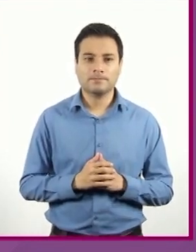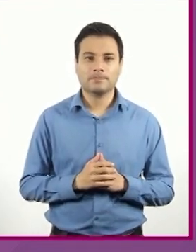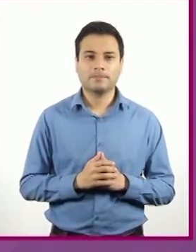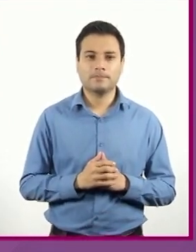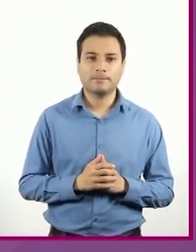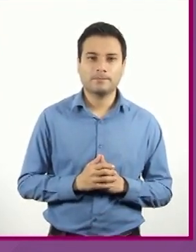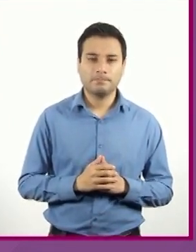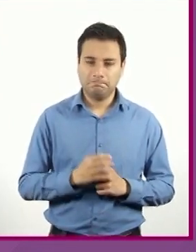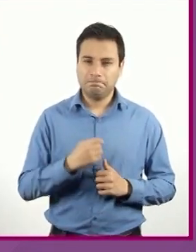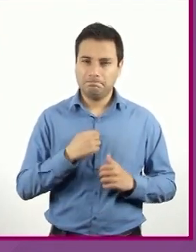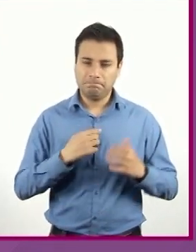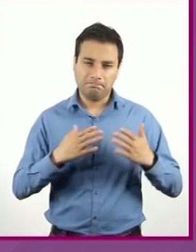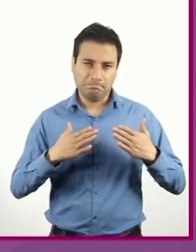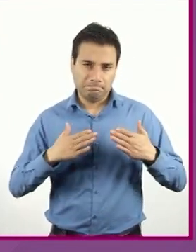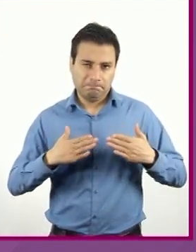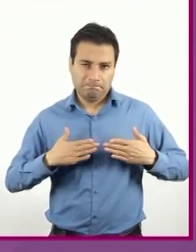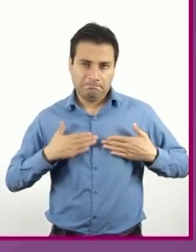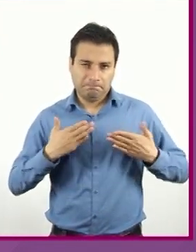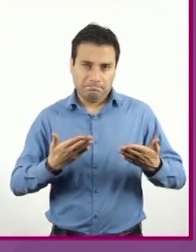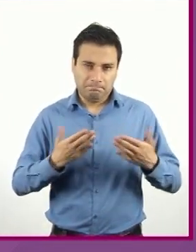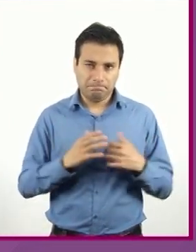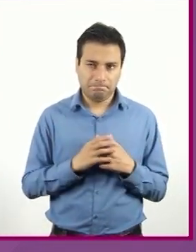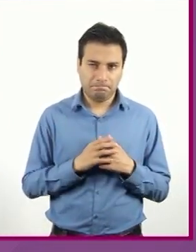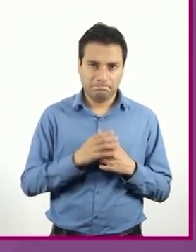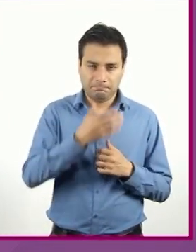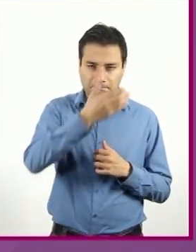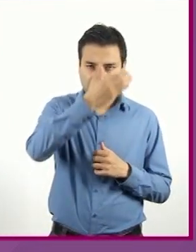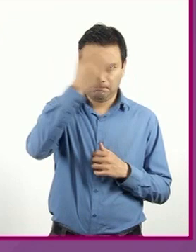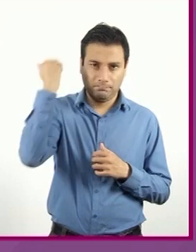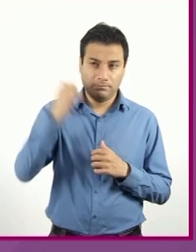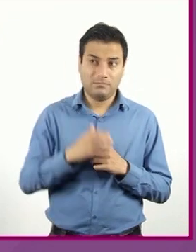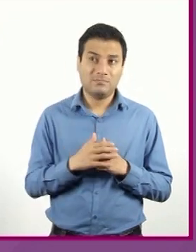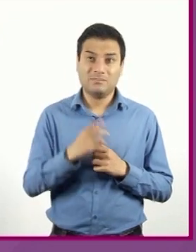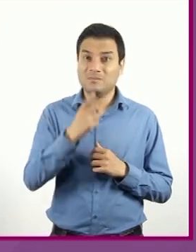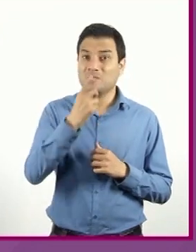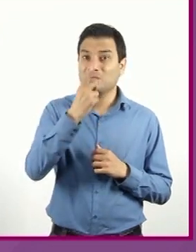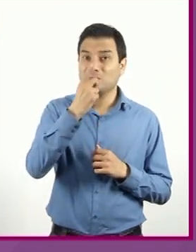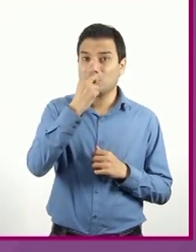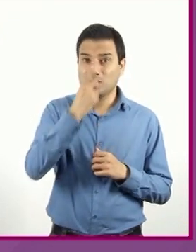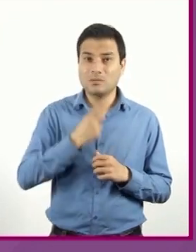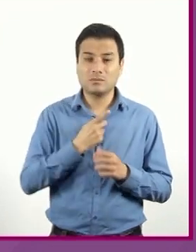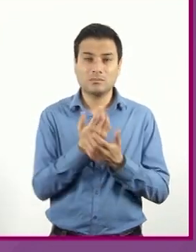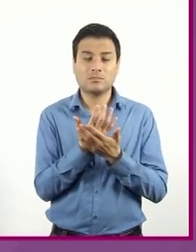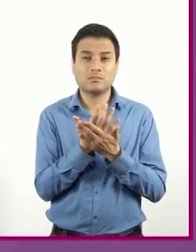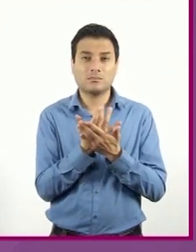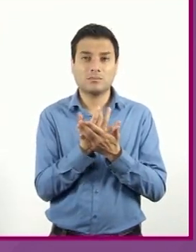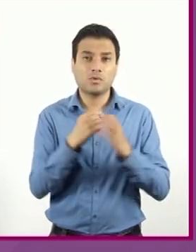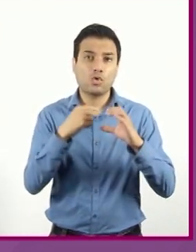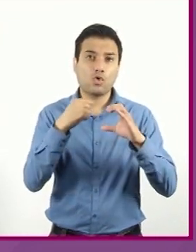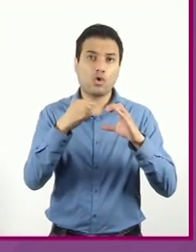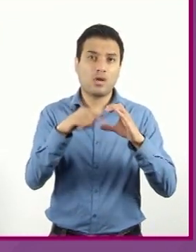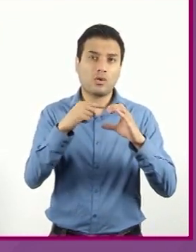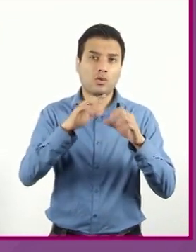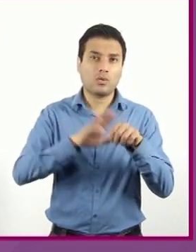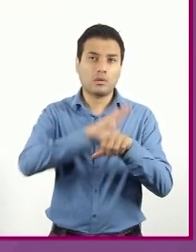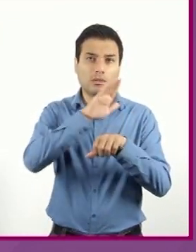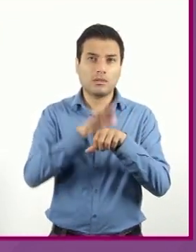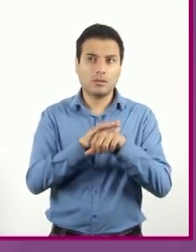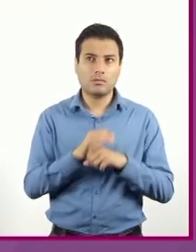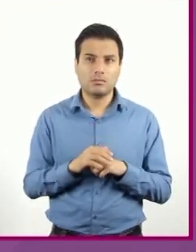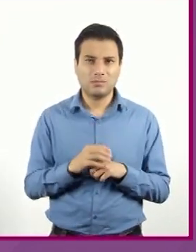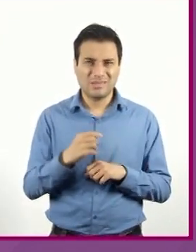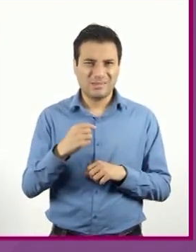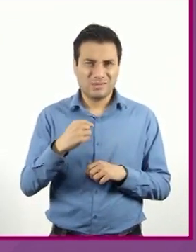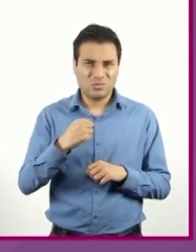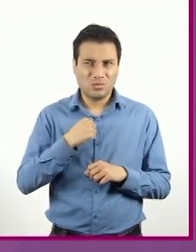Te confieso que no sé. Nos dijeron que enviarían por correo electrónico las boletas, pero yo